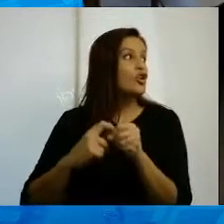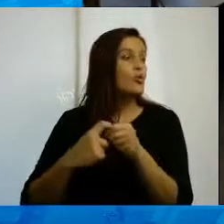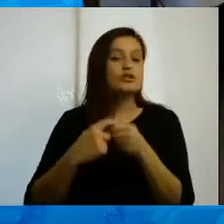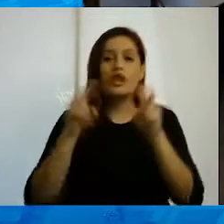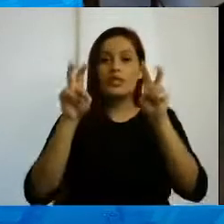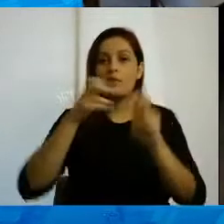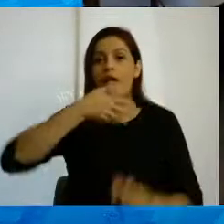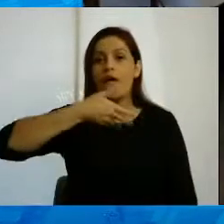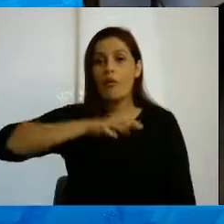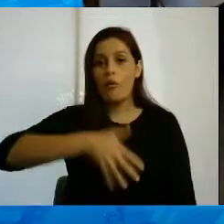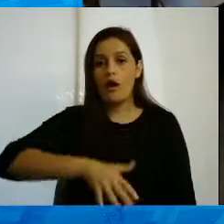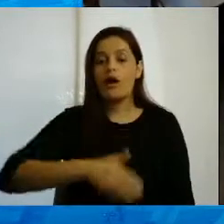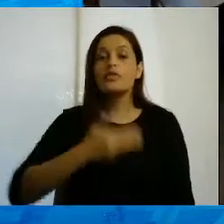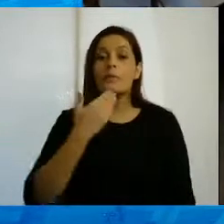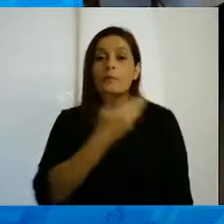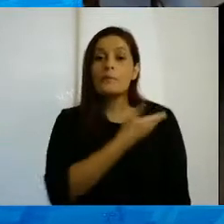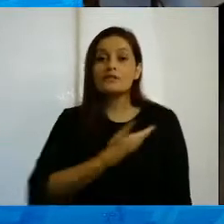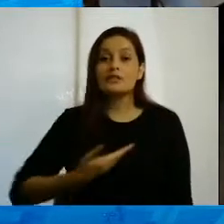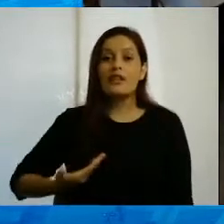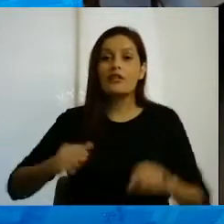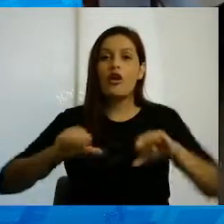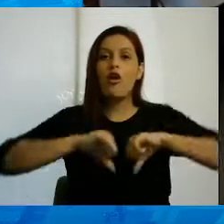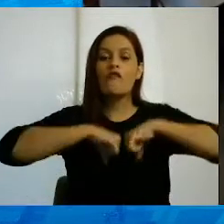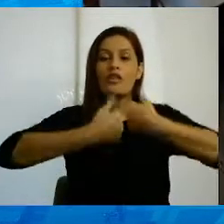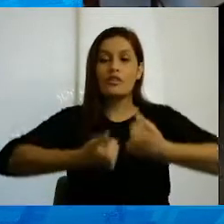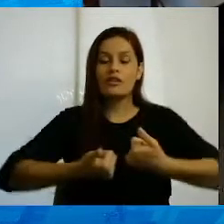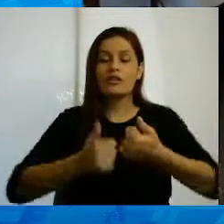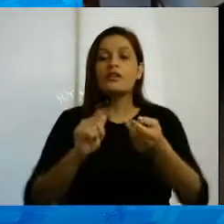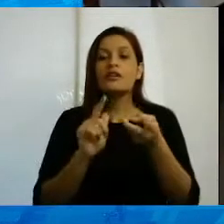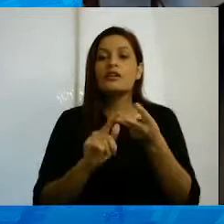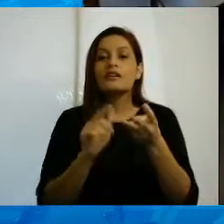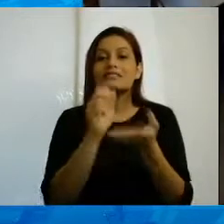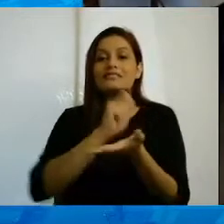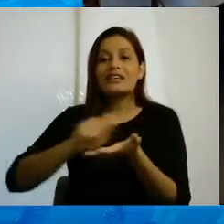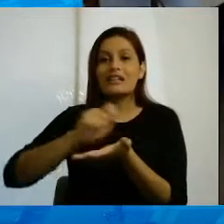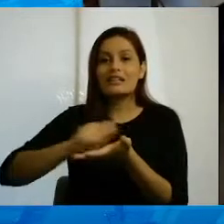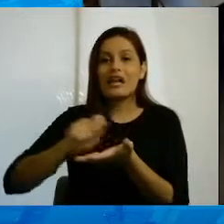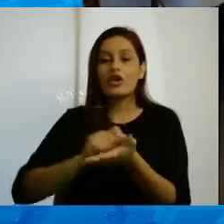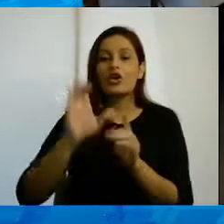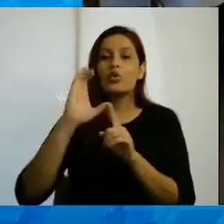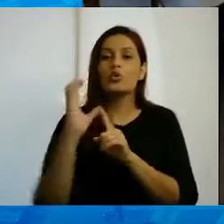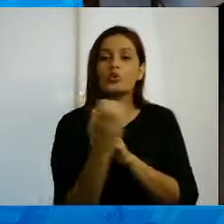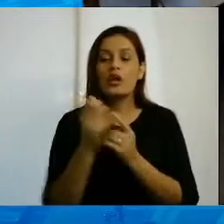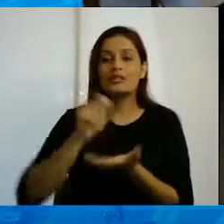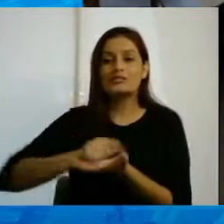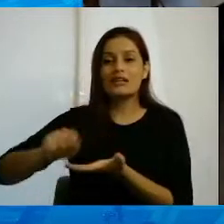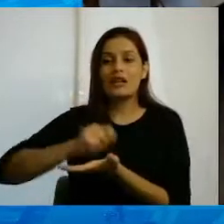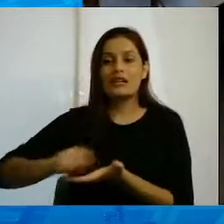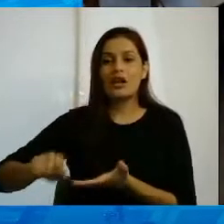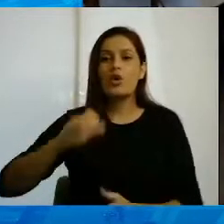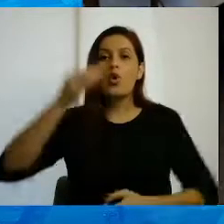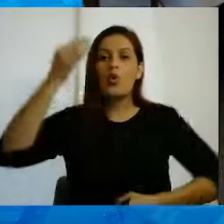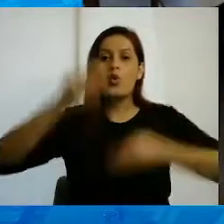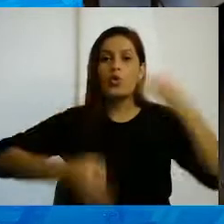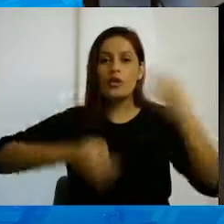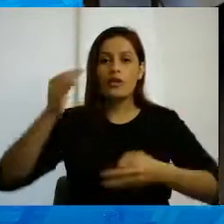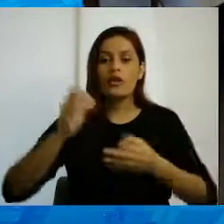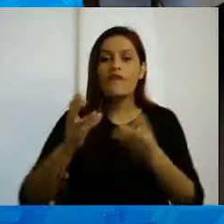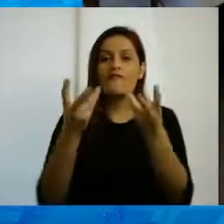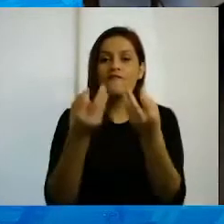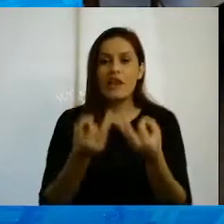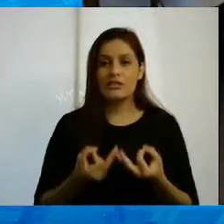Hídricos, presidente de la Comisión de Juventud, secretario de la Comisión de Cultura, secretario de la Comisión Jurídica de Finanzas,